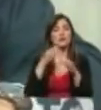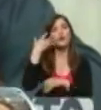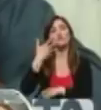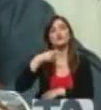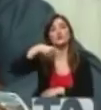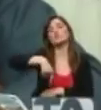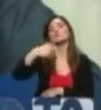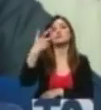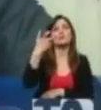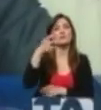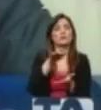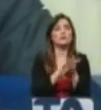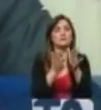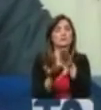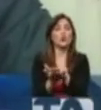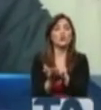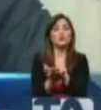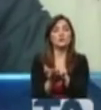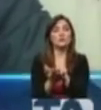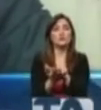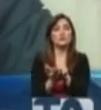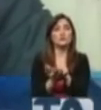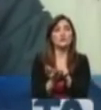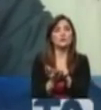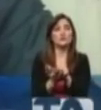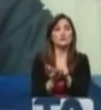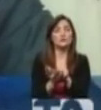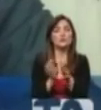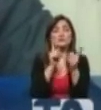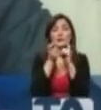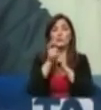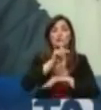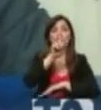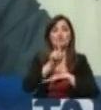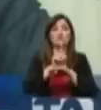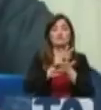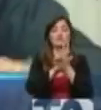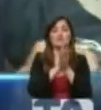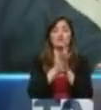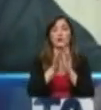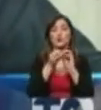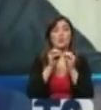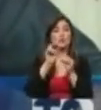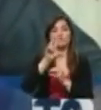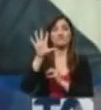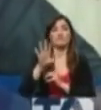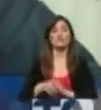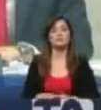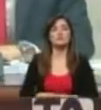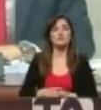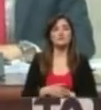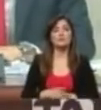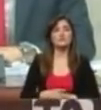de hoy 13 de noviembre en donde no consta ningún cambio de directiva solicitada del movimiento Alianza